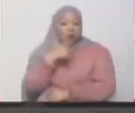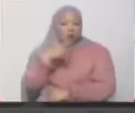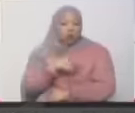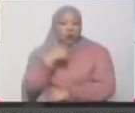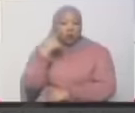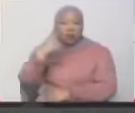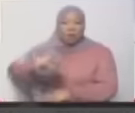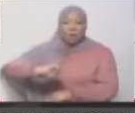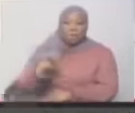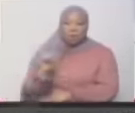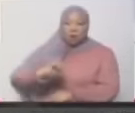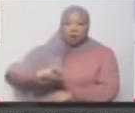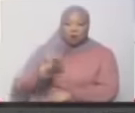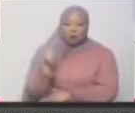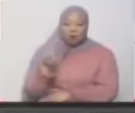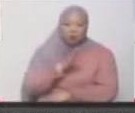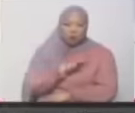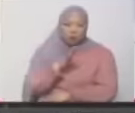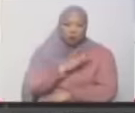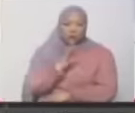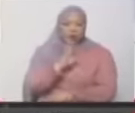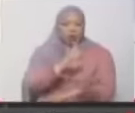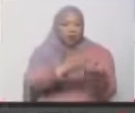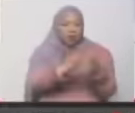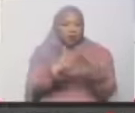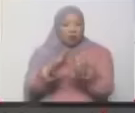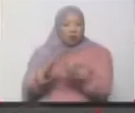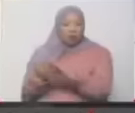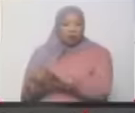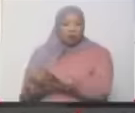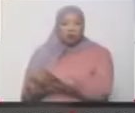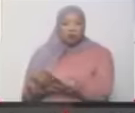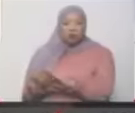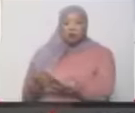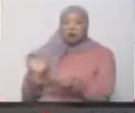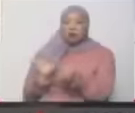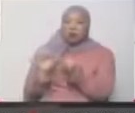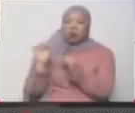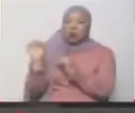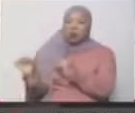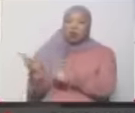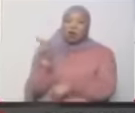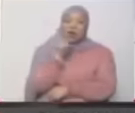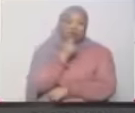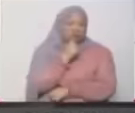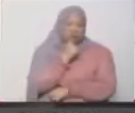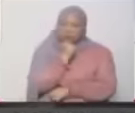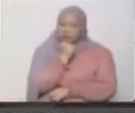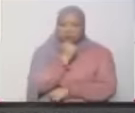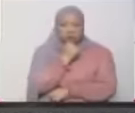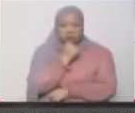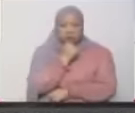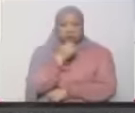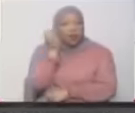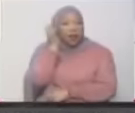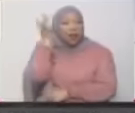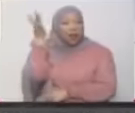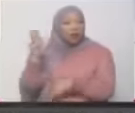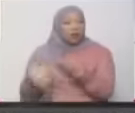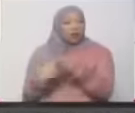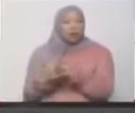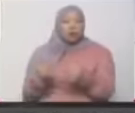los organismos de seguridad les pertenecen a ellos. No es una policía distante, no, no, no. ¿Cuál es la idea de esto? Que